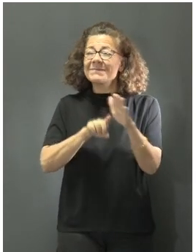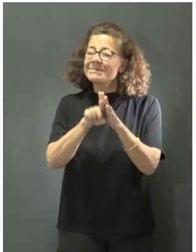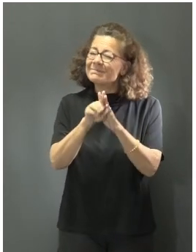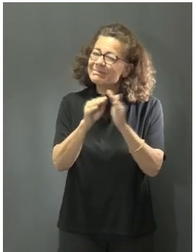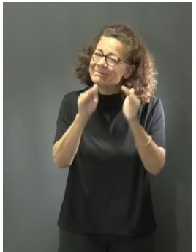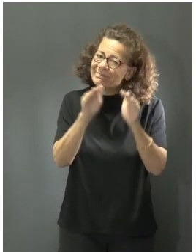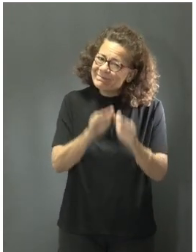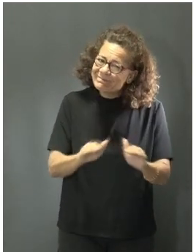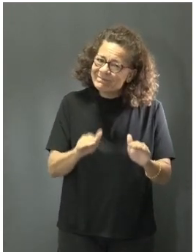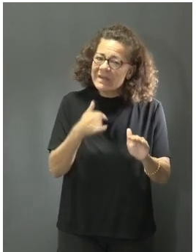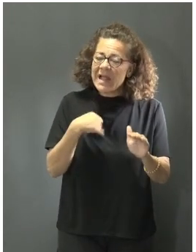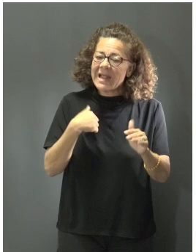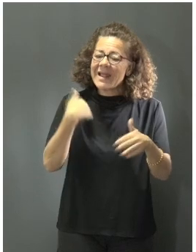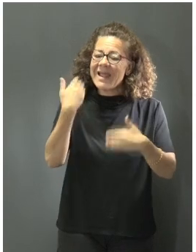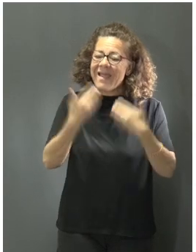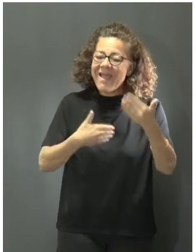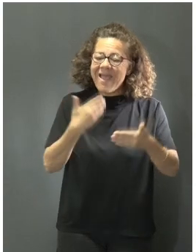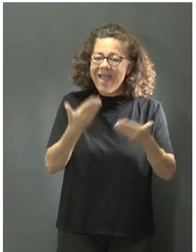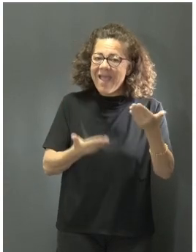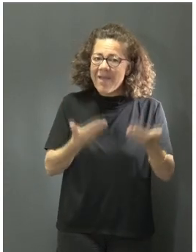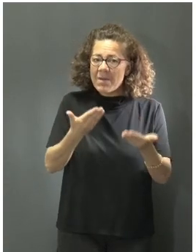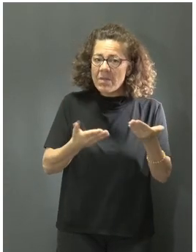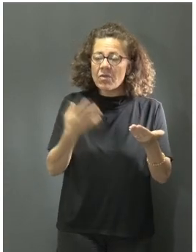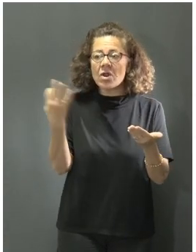que la evaluación tiene que ser